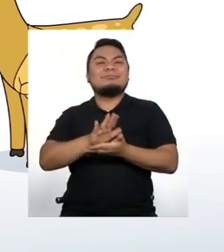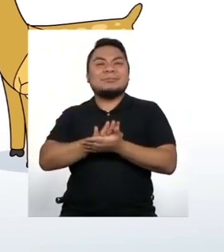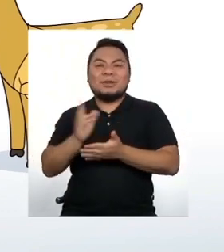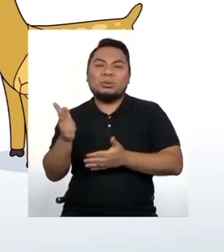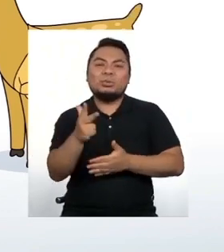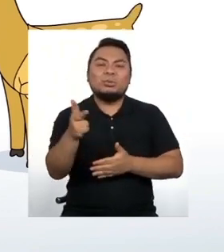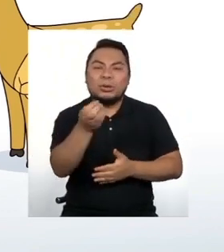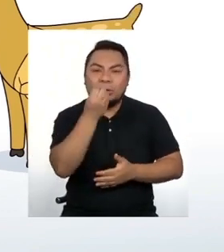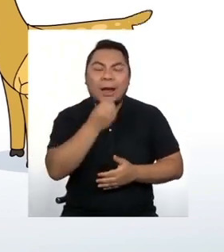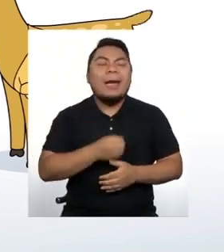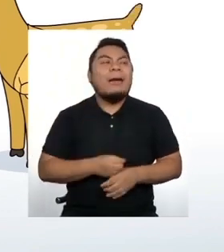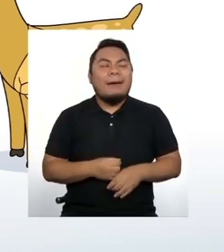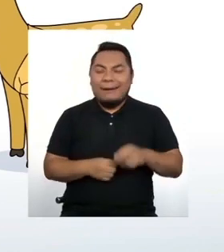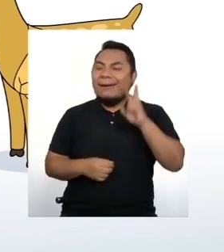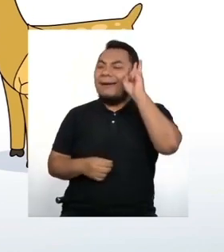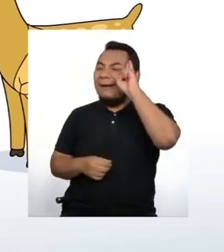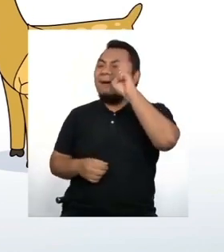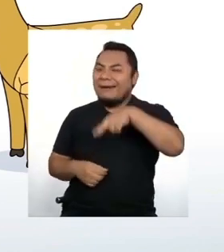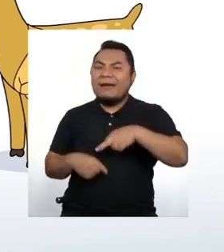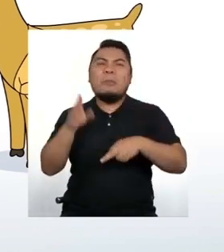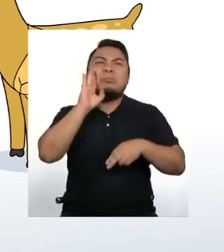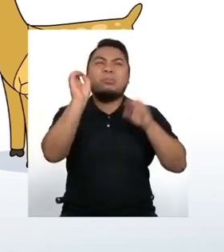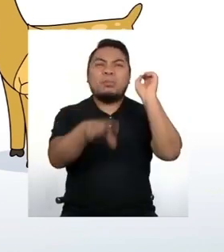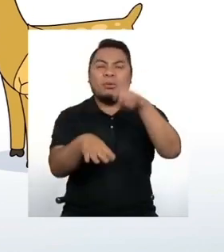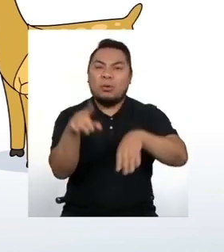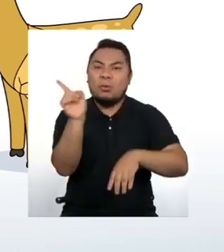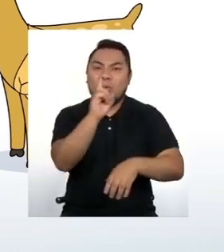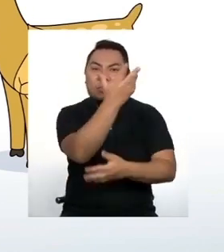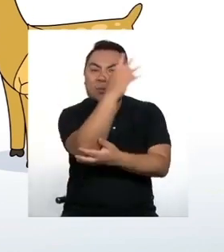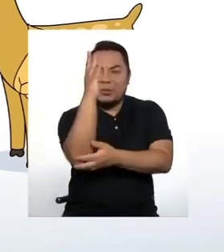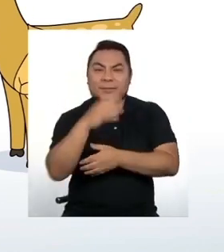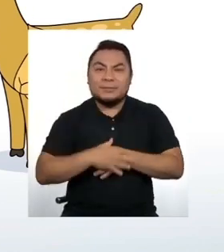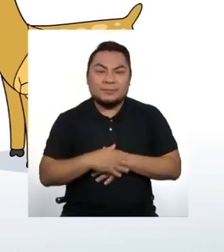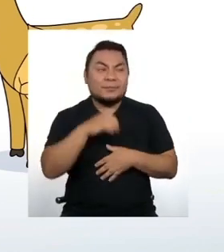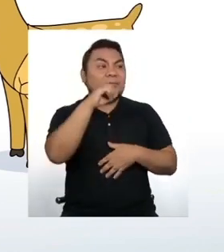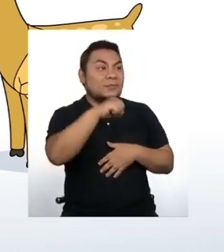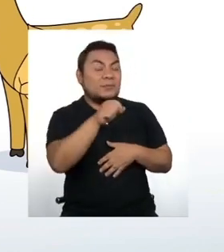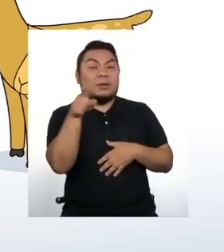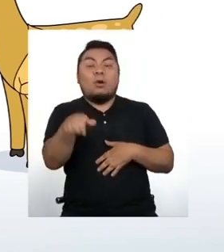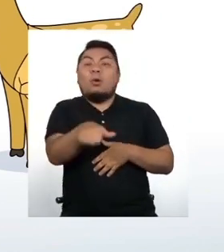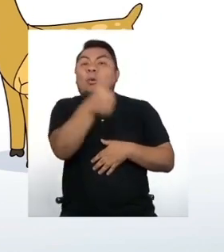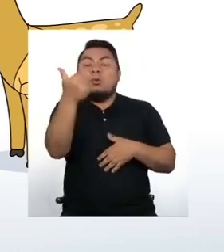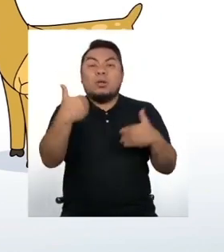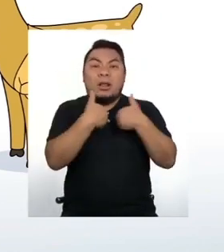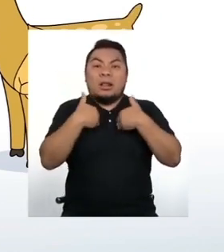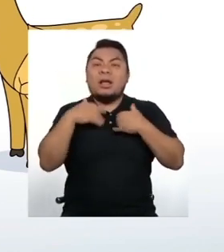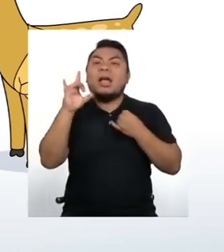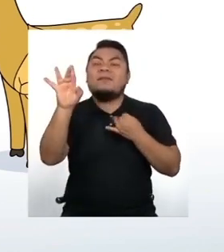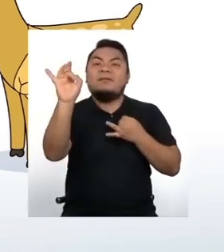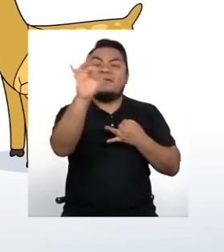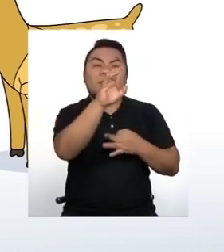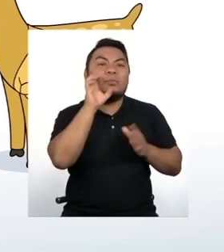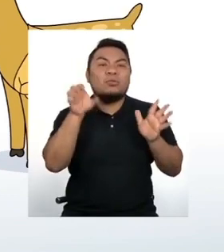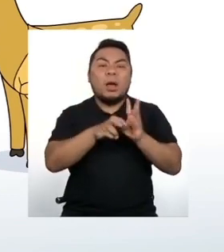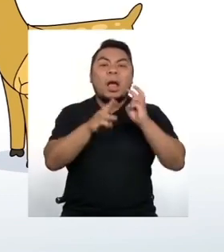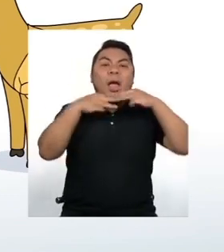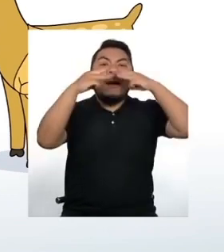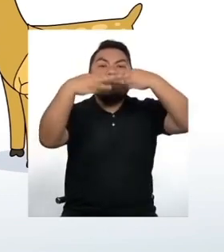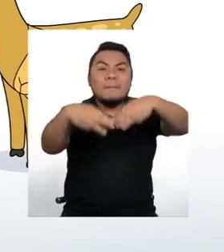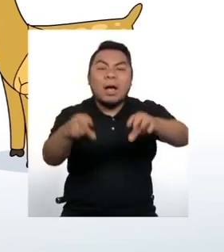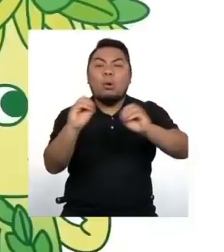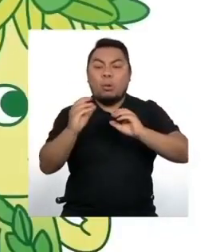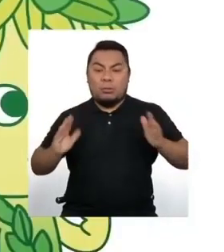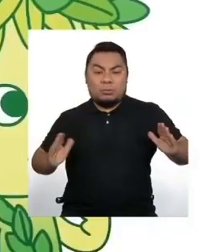podemos caminar de formas diferentes. ¡Cocó, cocó! ¿Caminar como la Cocó? Claro. A